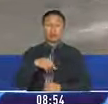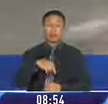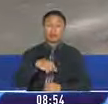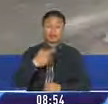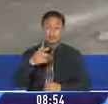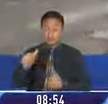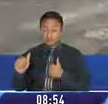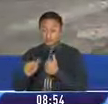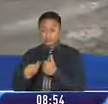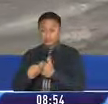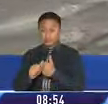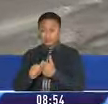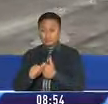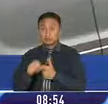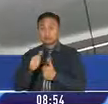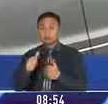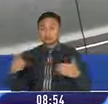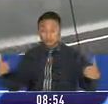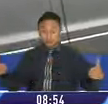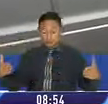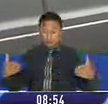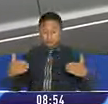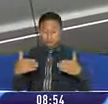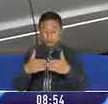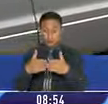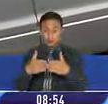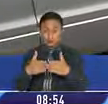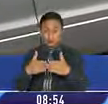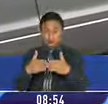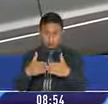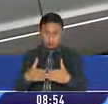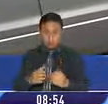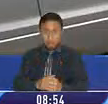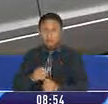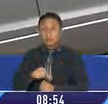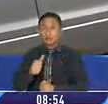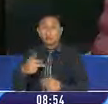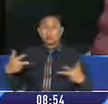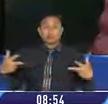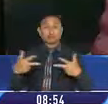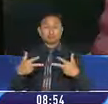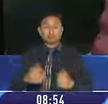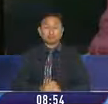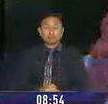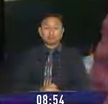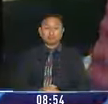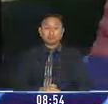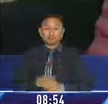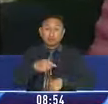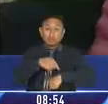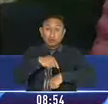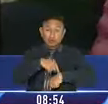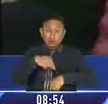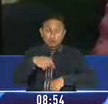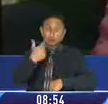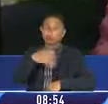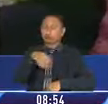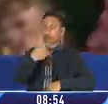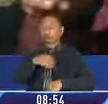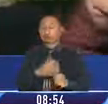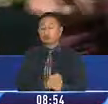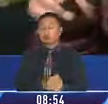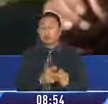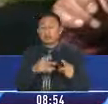pocos pasos en la conexión con la calle San Pedro de Taboada se da otra congestión. En las horas pico es como la cola. Los